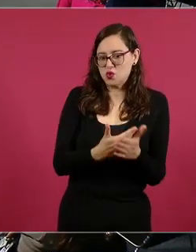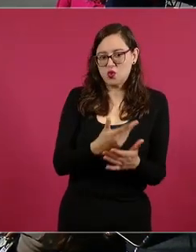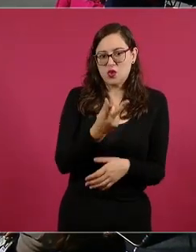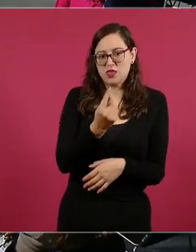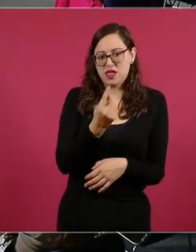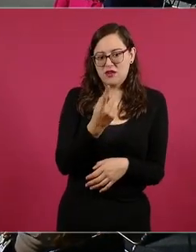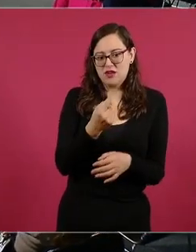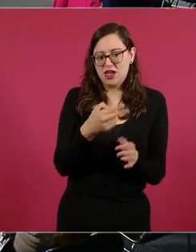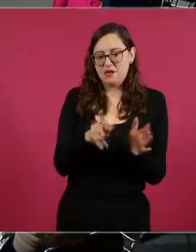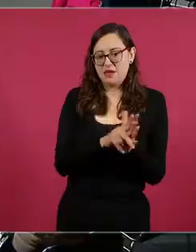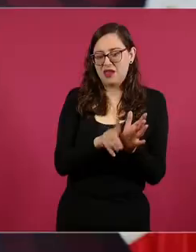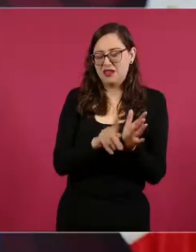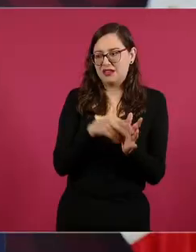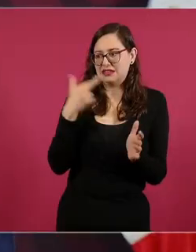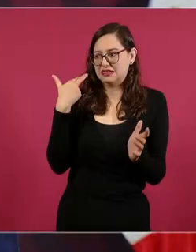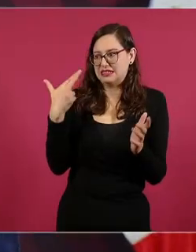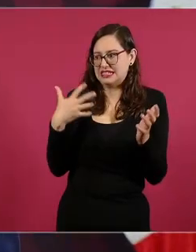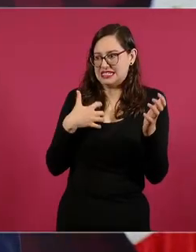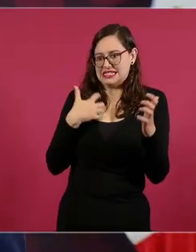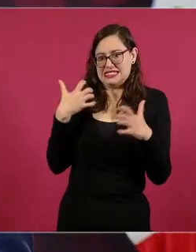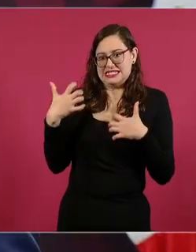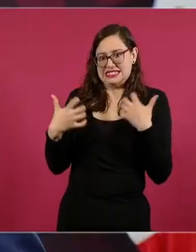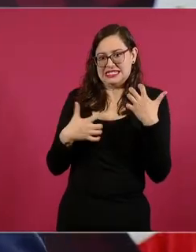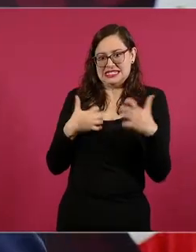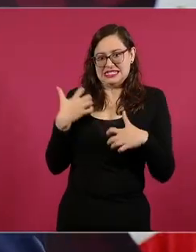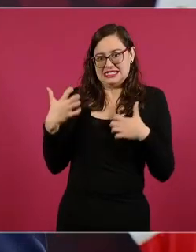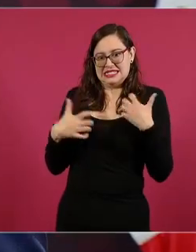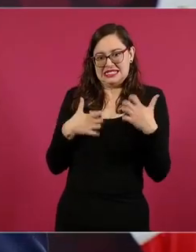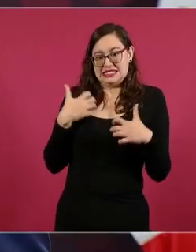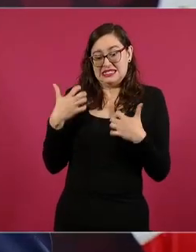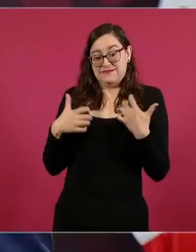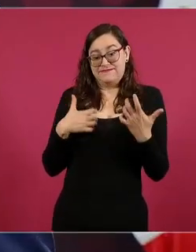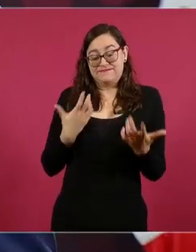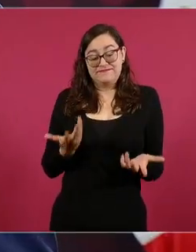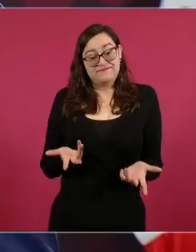defendiendo la verdad,